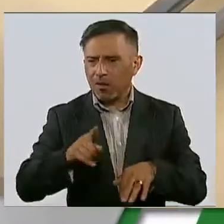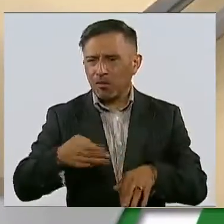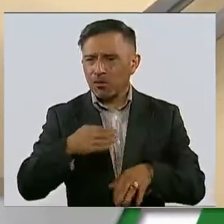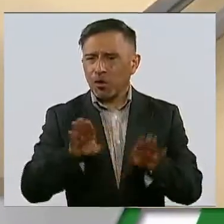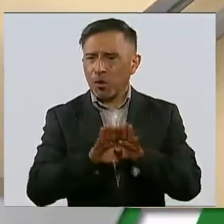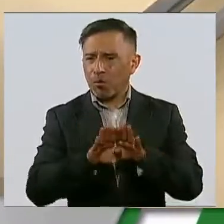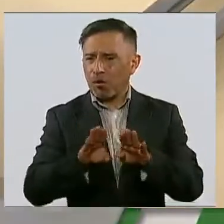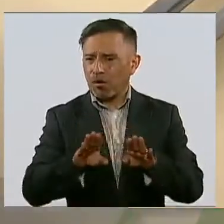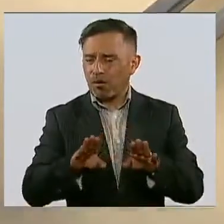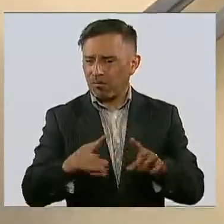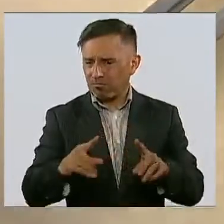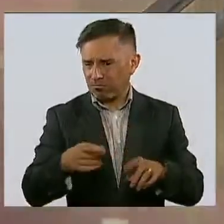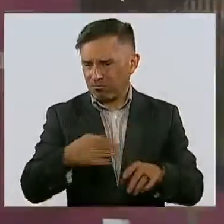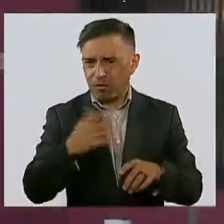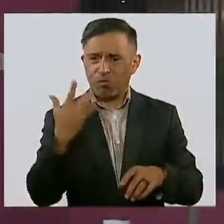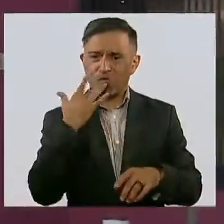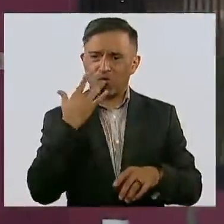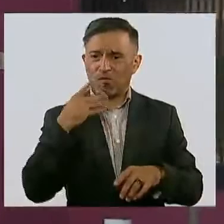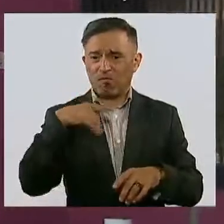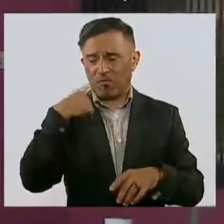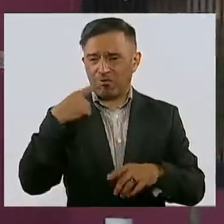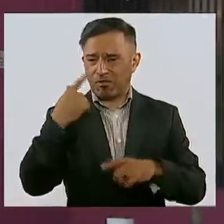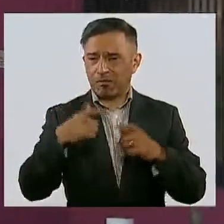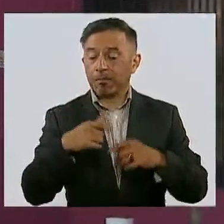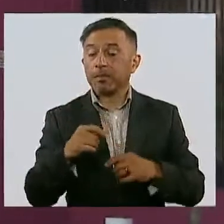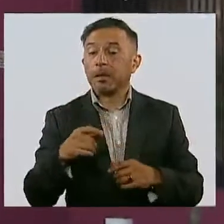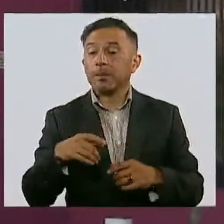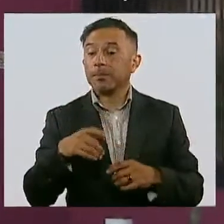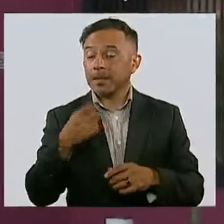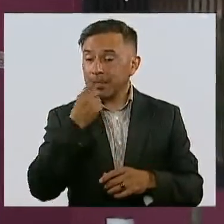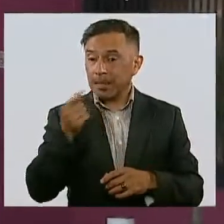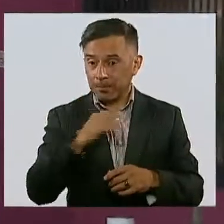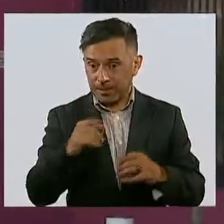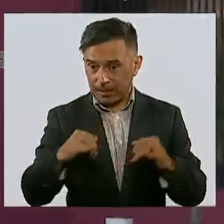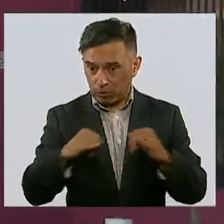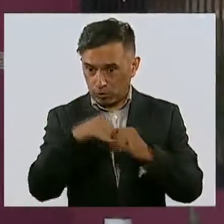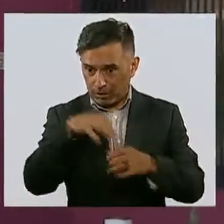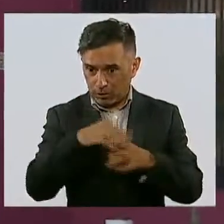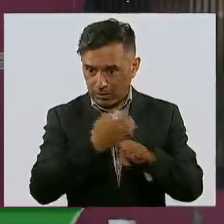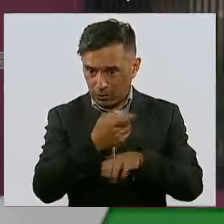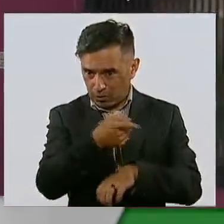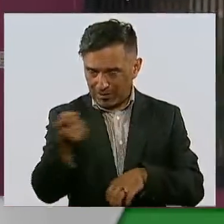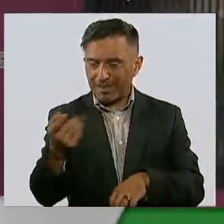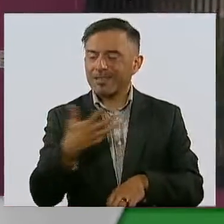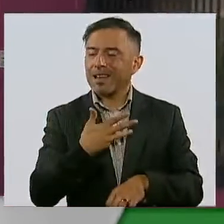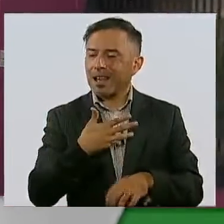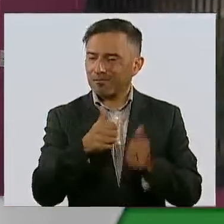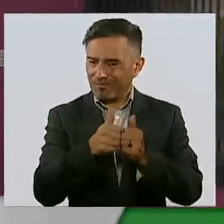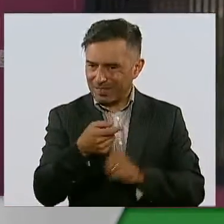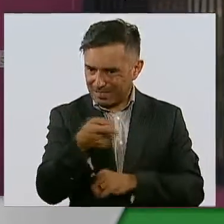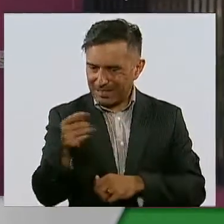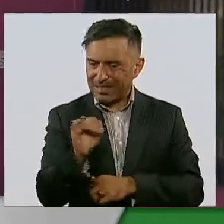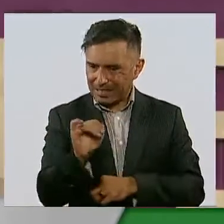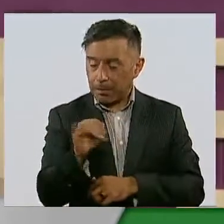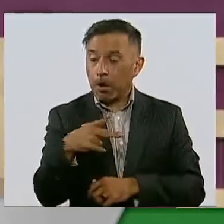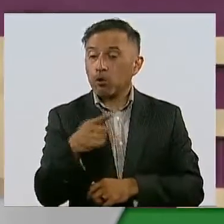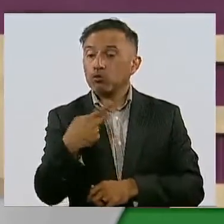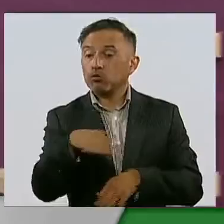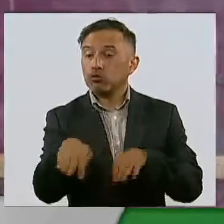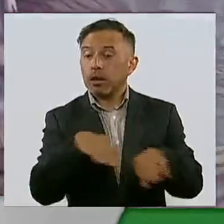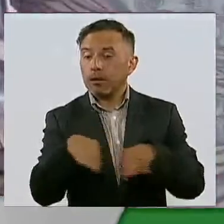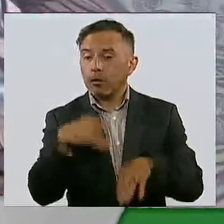vanidad. El legislador afirmó que los órganos electorales locales permanecerán, pero se vigilará sus funciones.